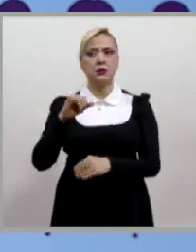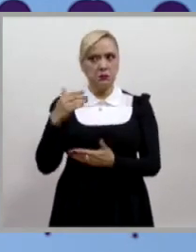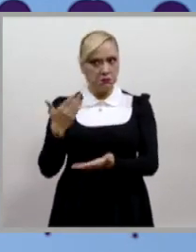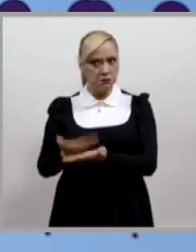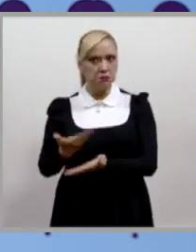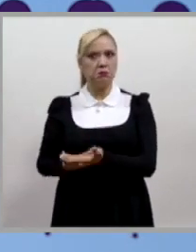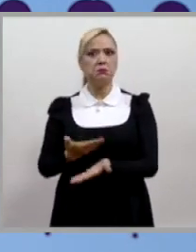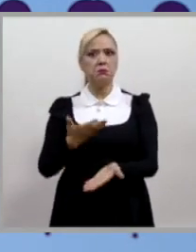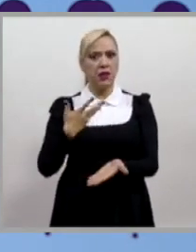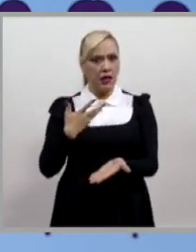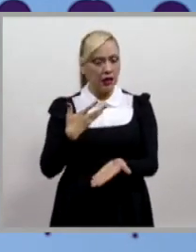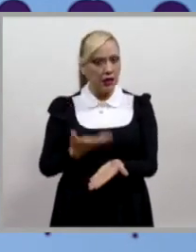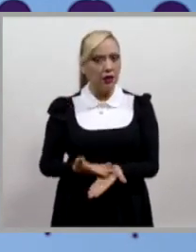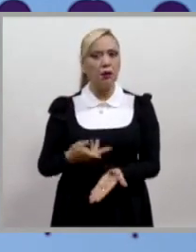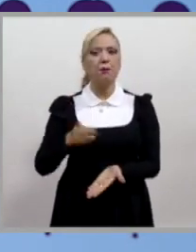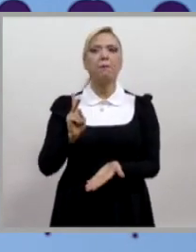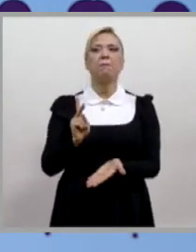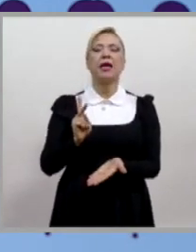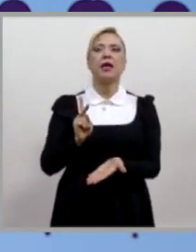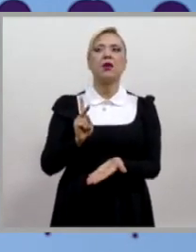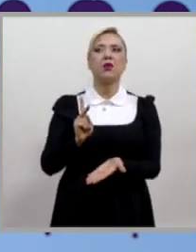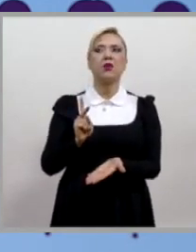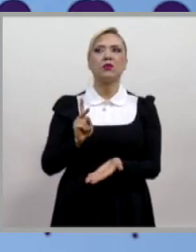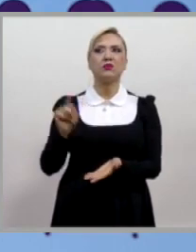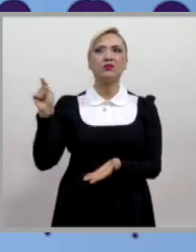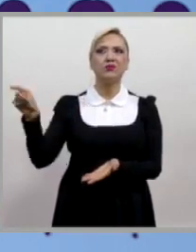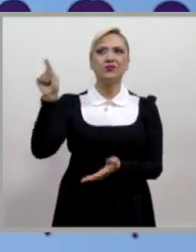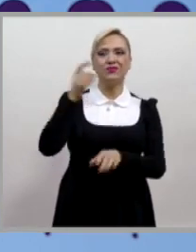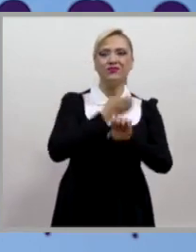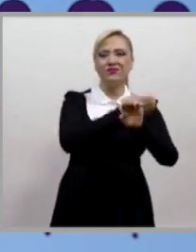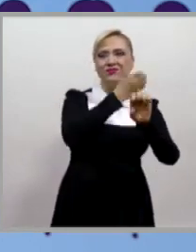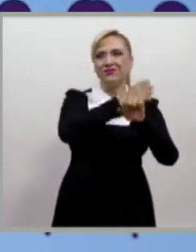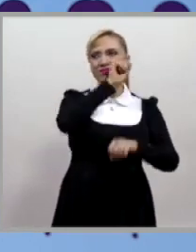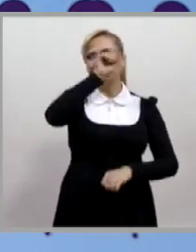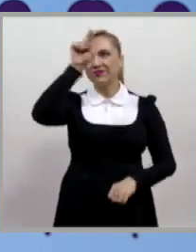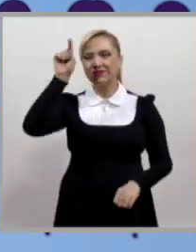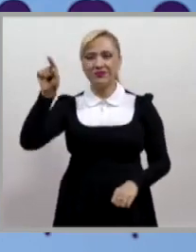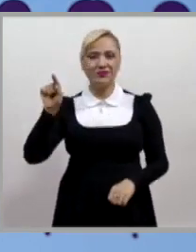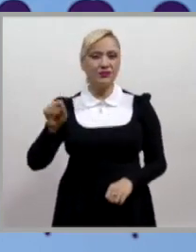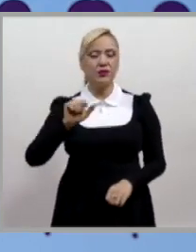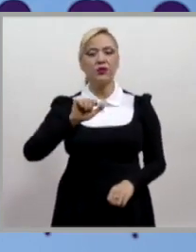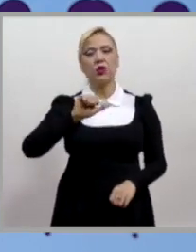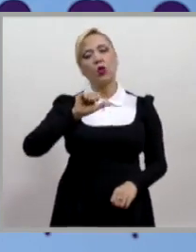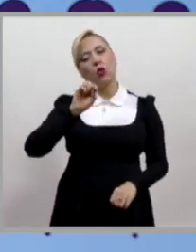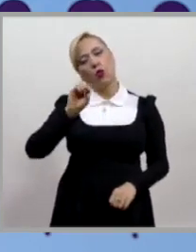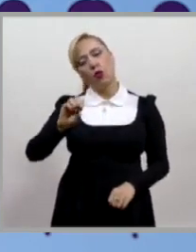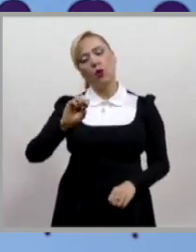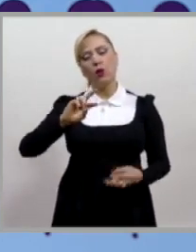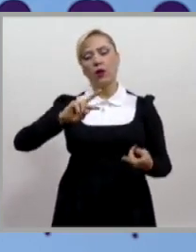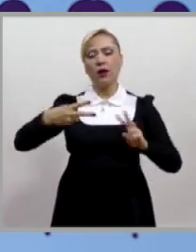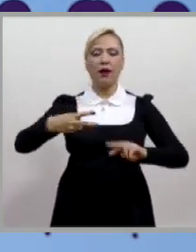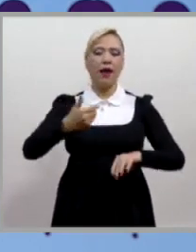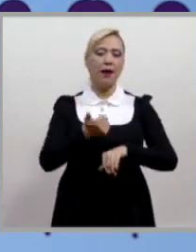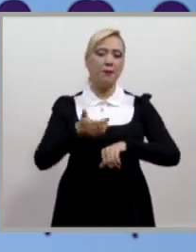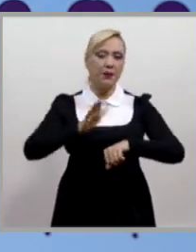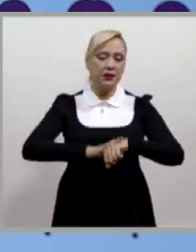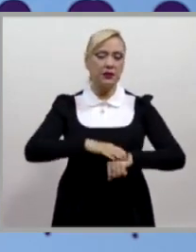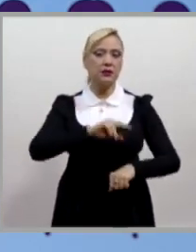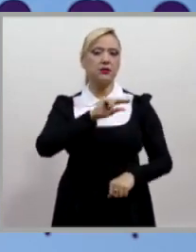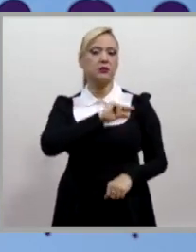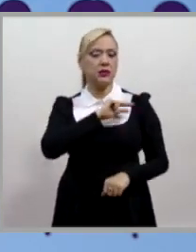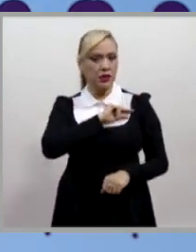los protocolos, muchos poderes judiciales locales, incluso tribunales de otra especialidad como tribunales de justicia administrativa los